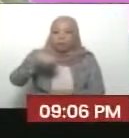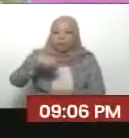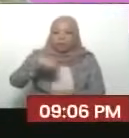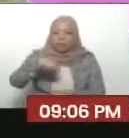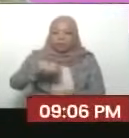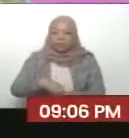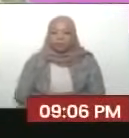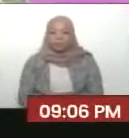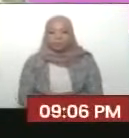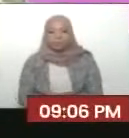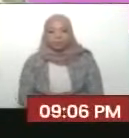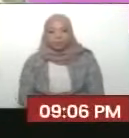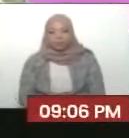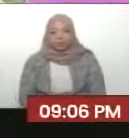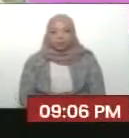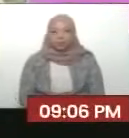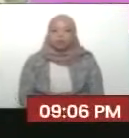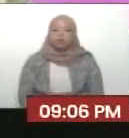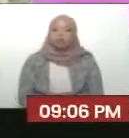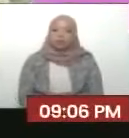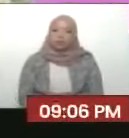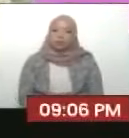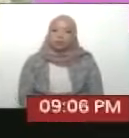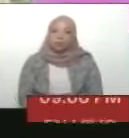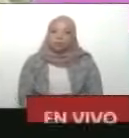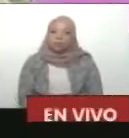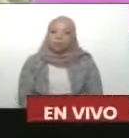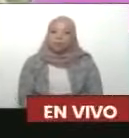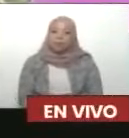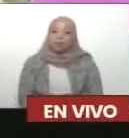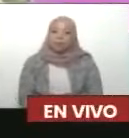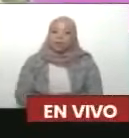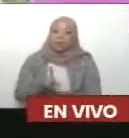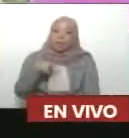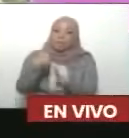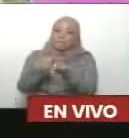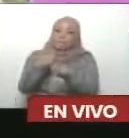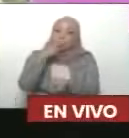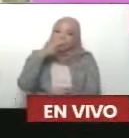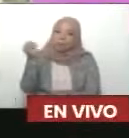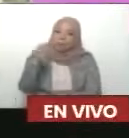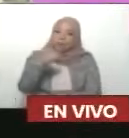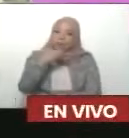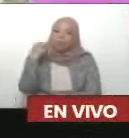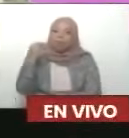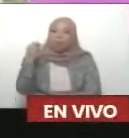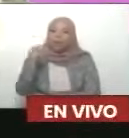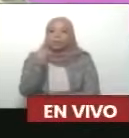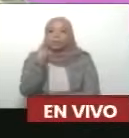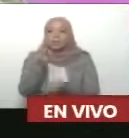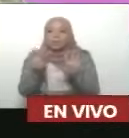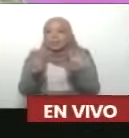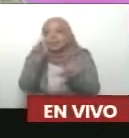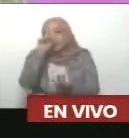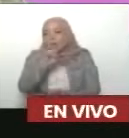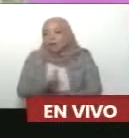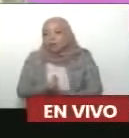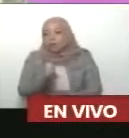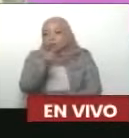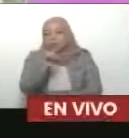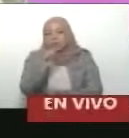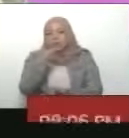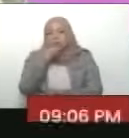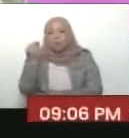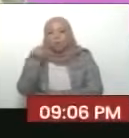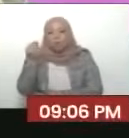¿Ah? Y te pregunto, Harold, para la juventud de 17 años, ustedes que están creciendo,